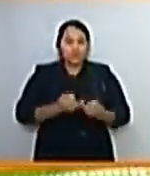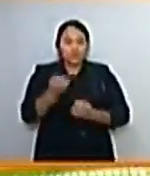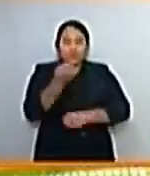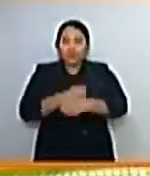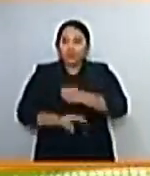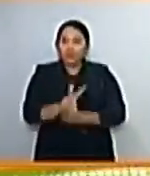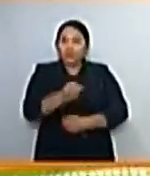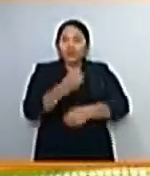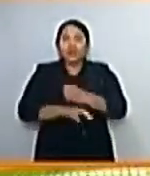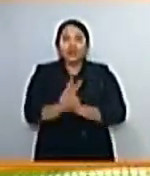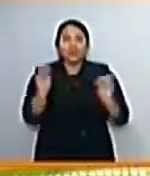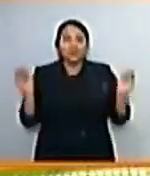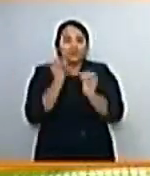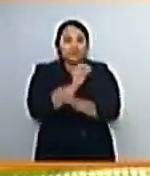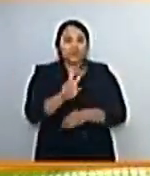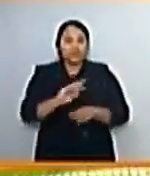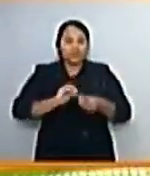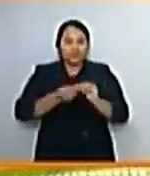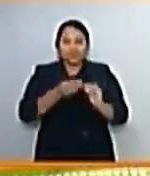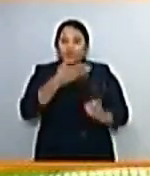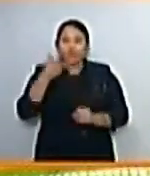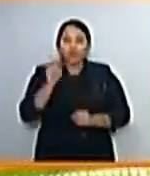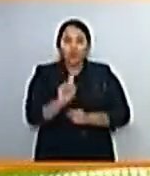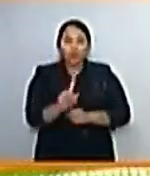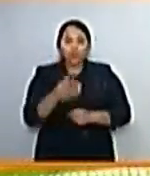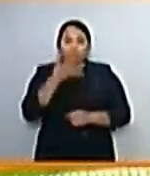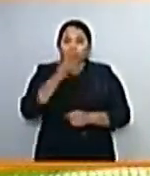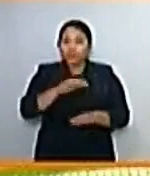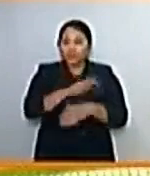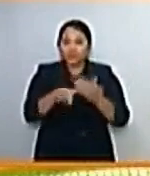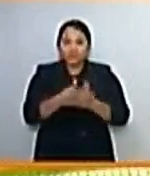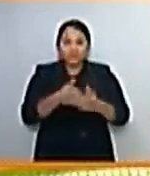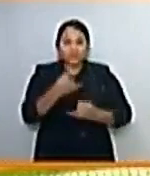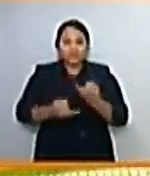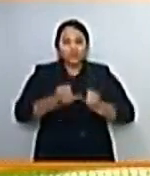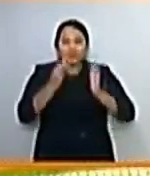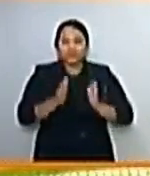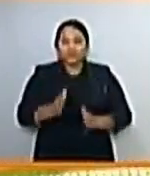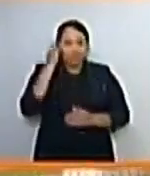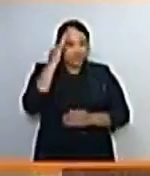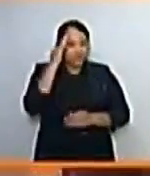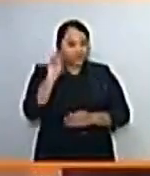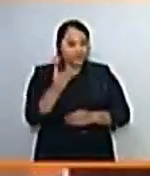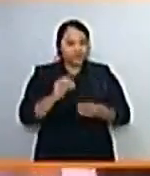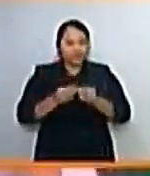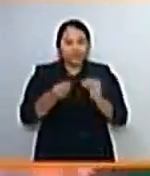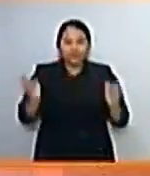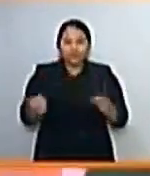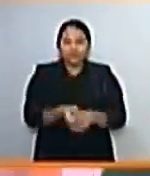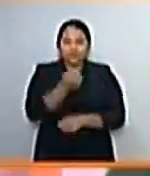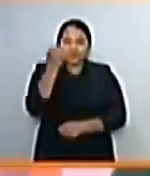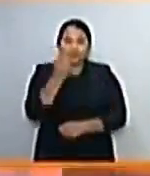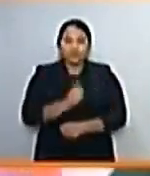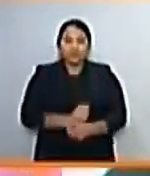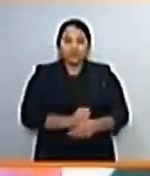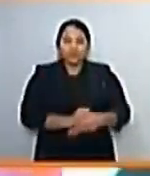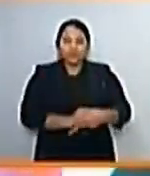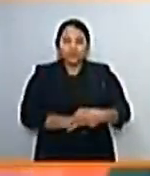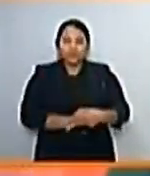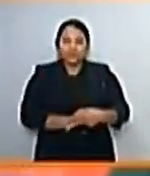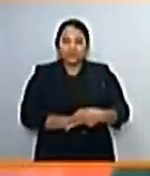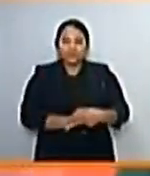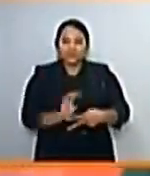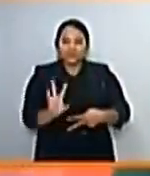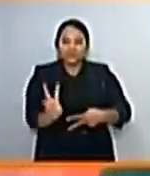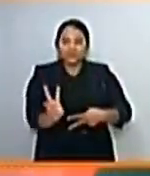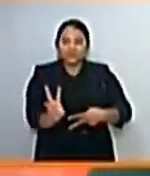mix, porque dos son mejor que uno. Así que les deseo mucha suerte, jugadores, que conoceremos el primer número ganador, su primer dígito. Este es el